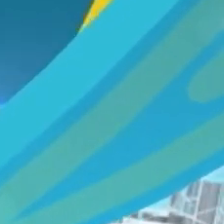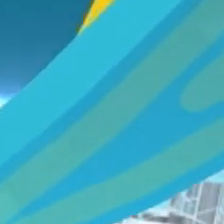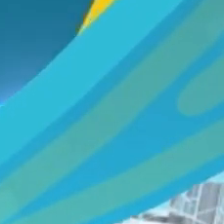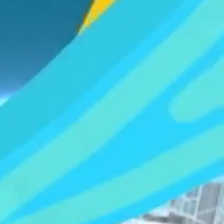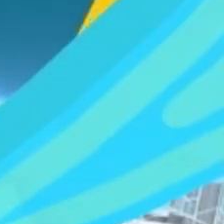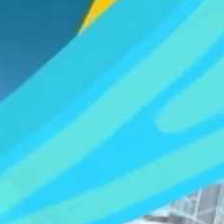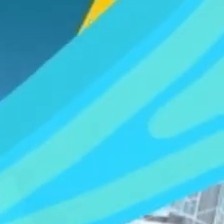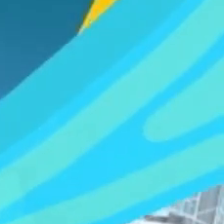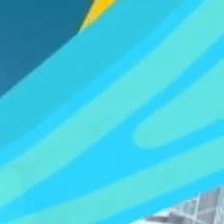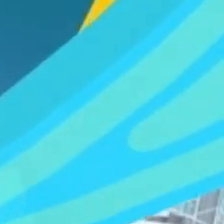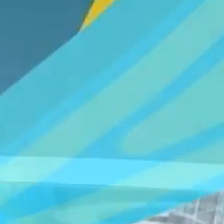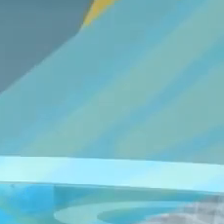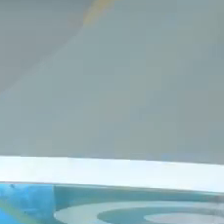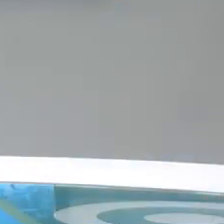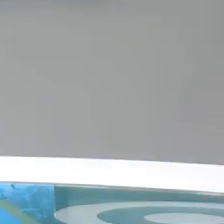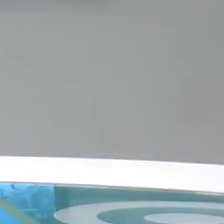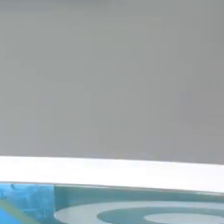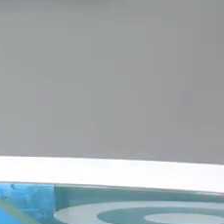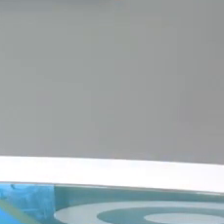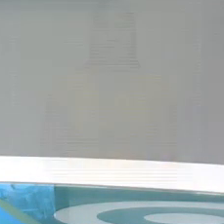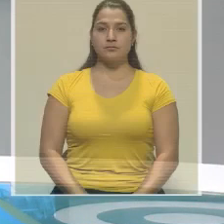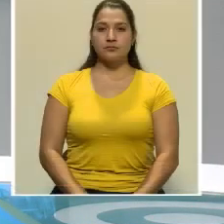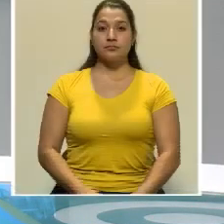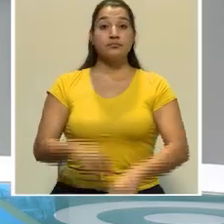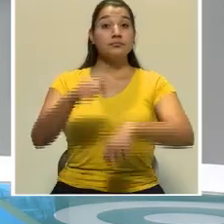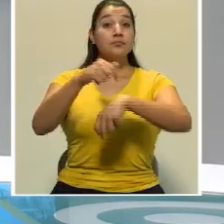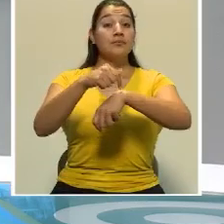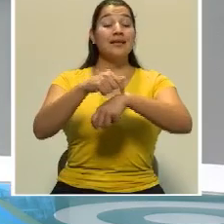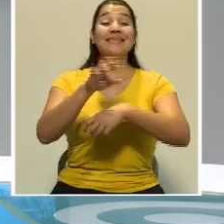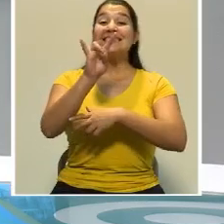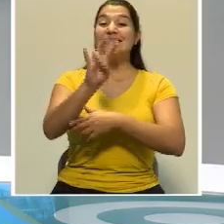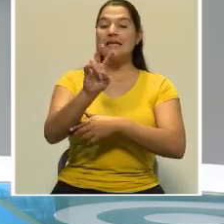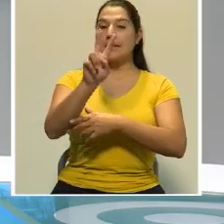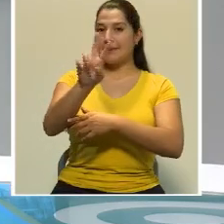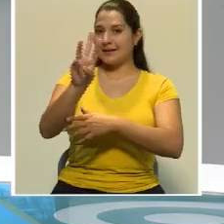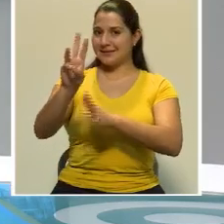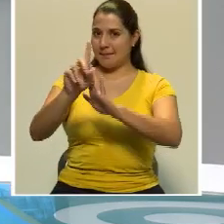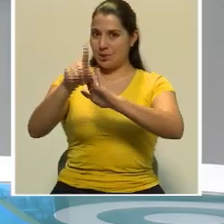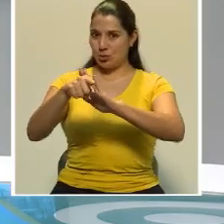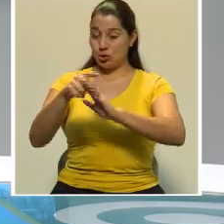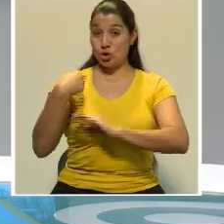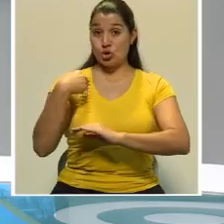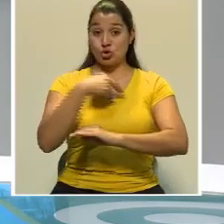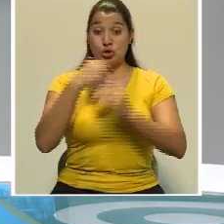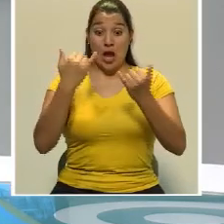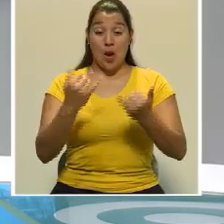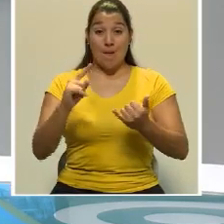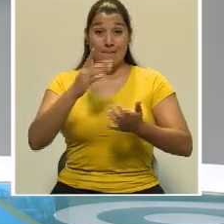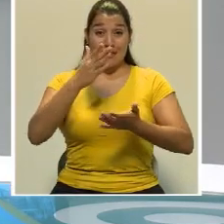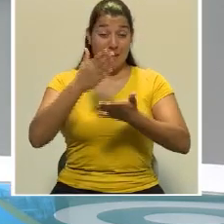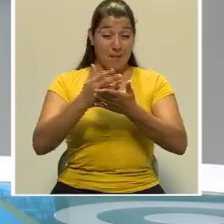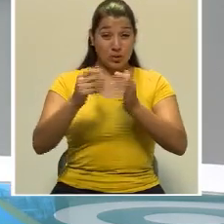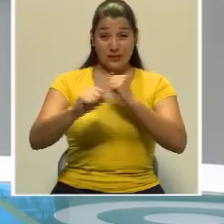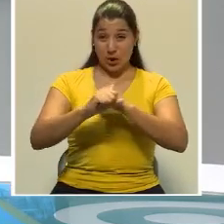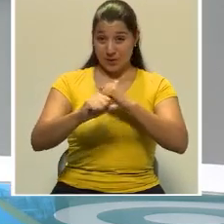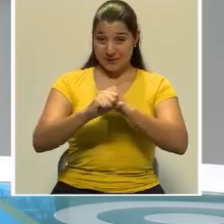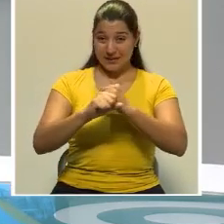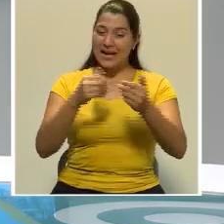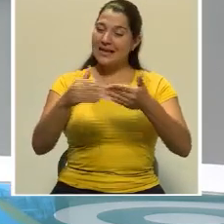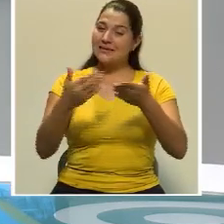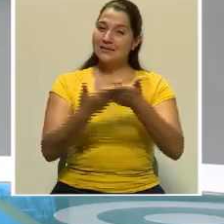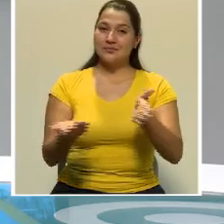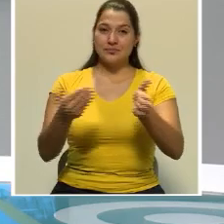la red vial nacional. A las 7 de la noche con 26 minutos hacemos la primera pausa comercial.